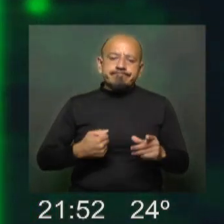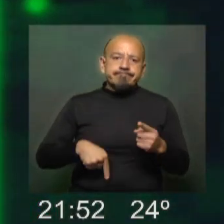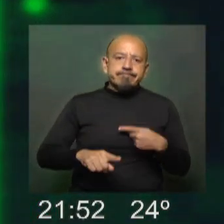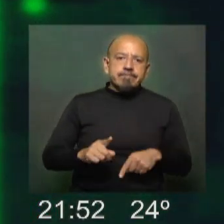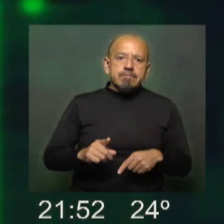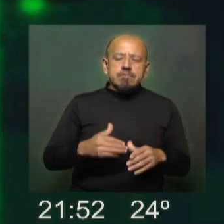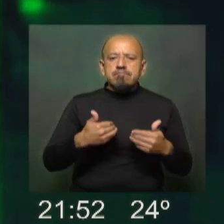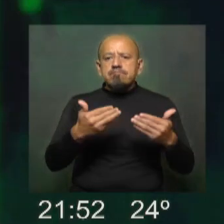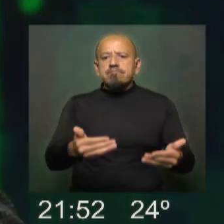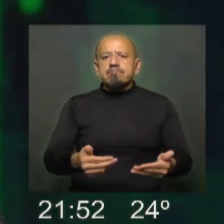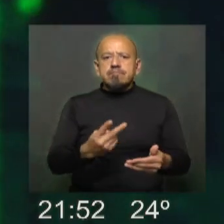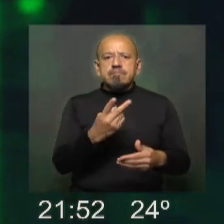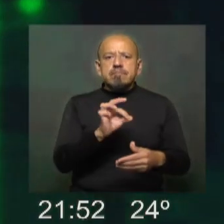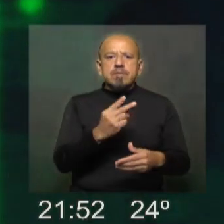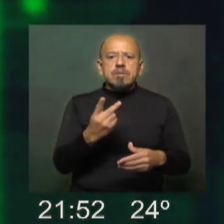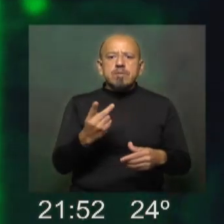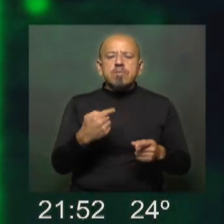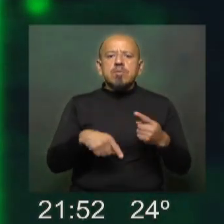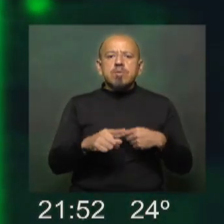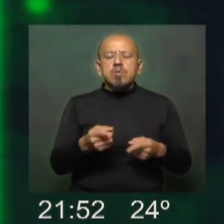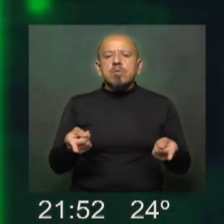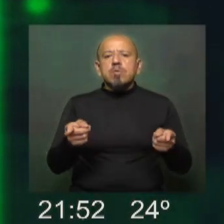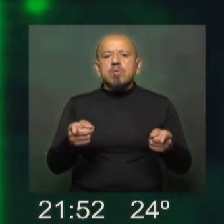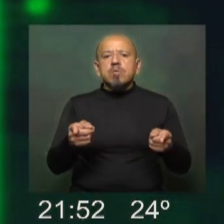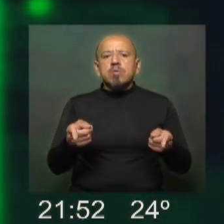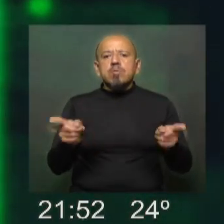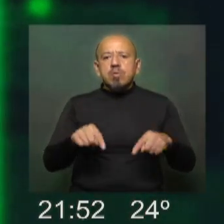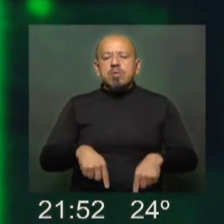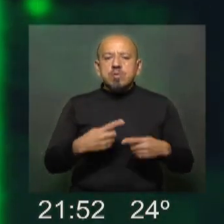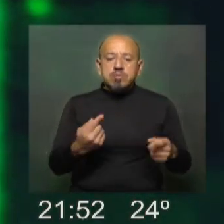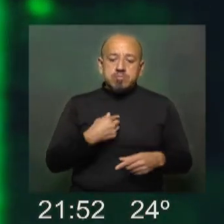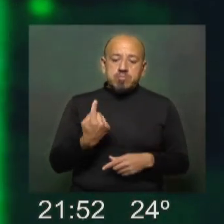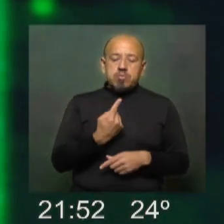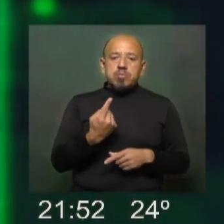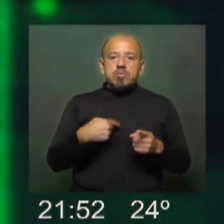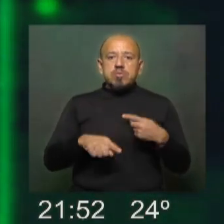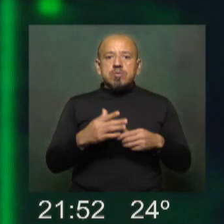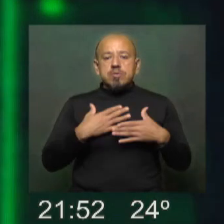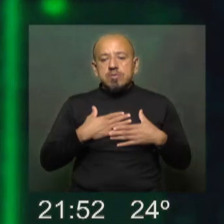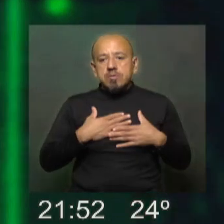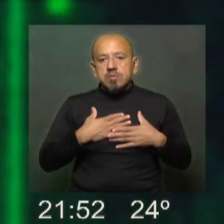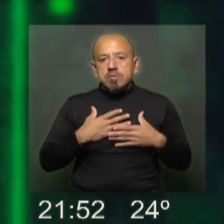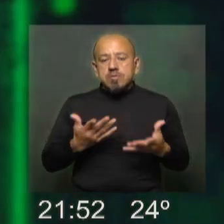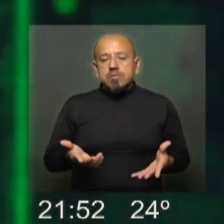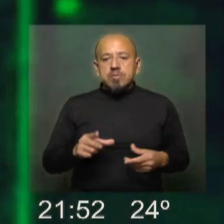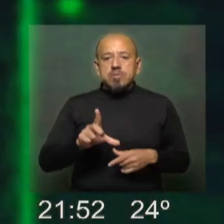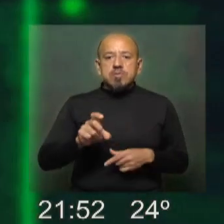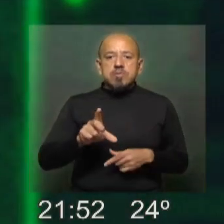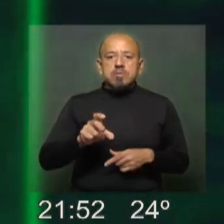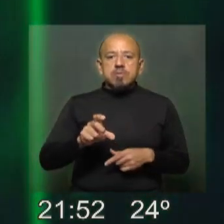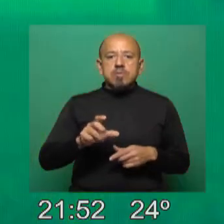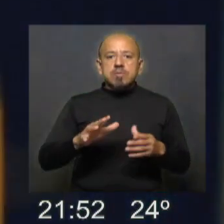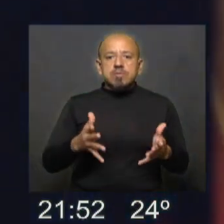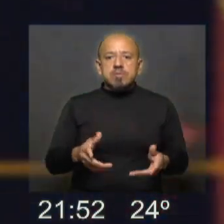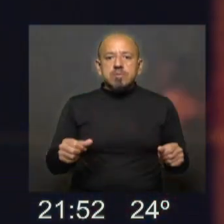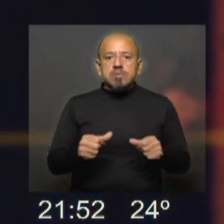Y allá por 2021 decidimos relanzar la carrera solista. Y bueno, con la expectativa, lógicamente, de traer